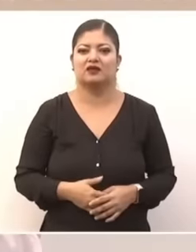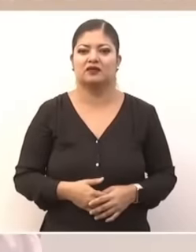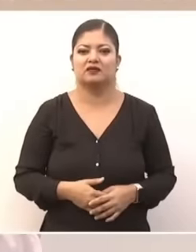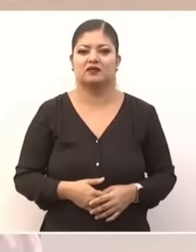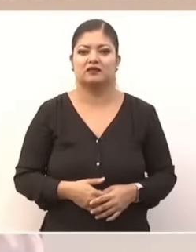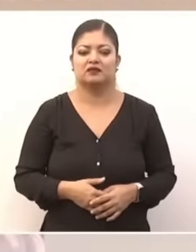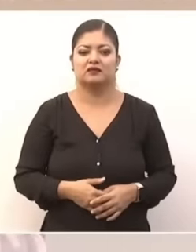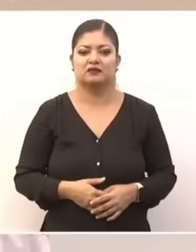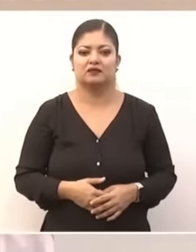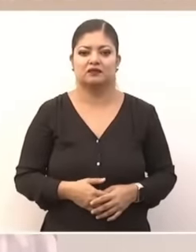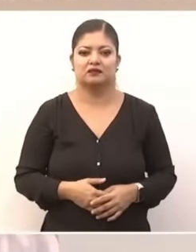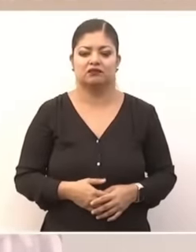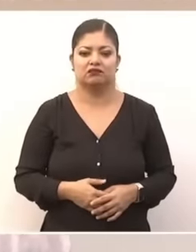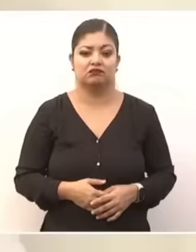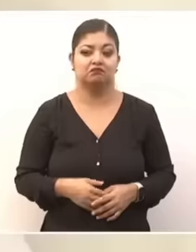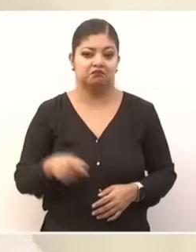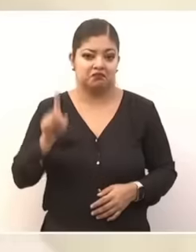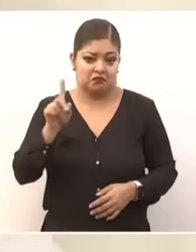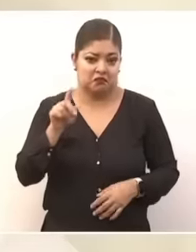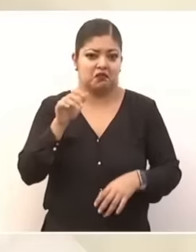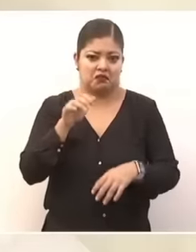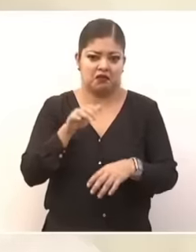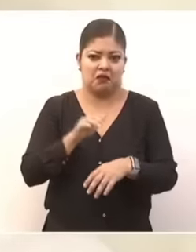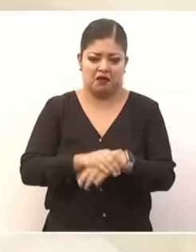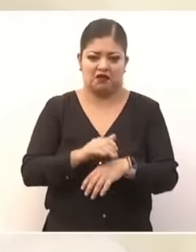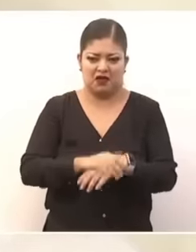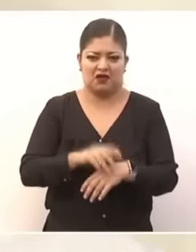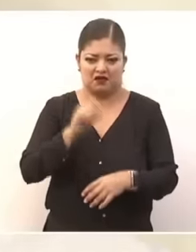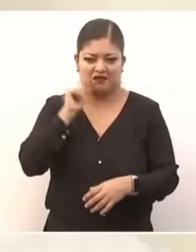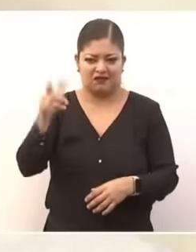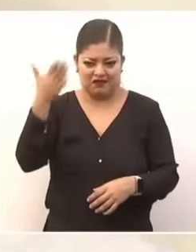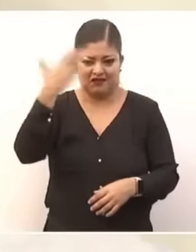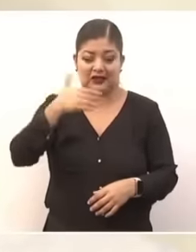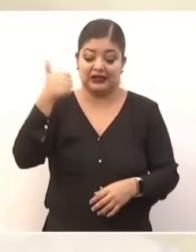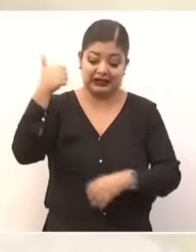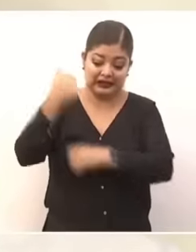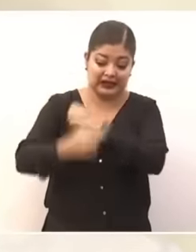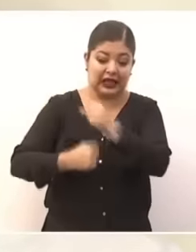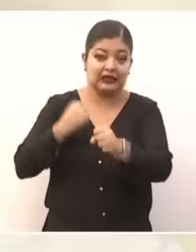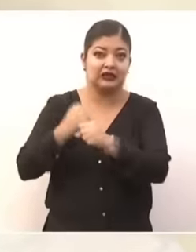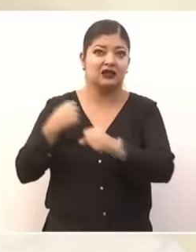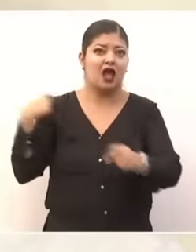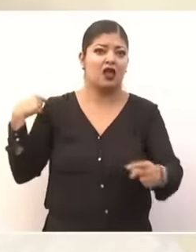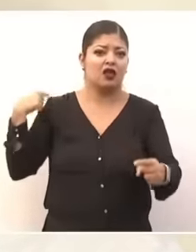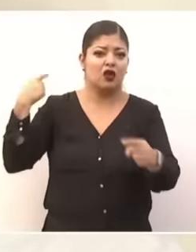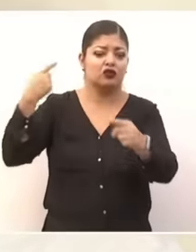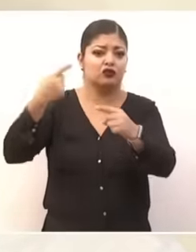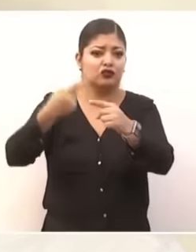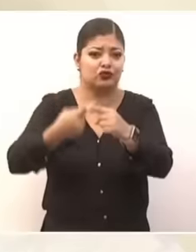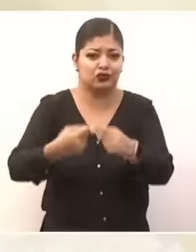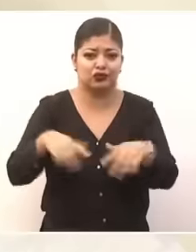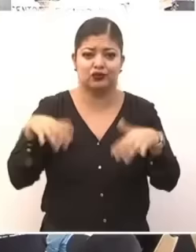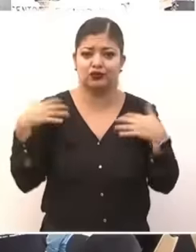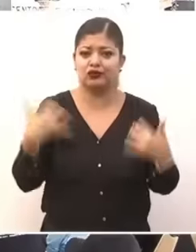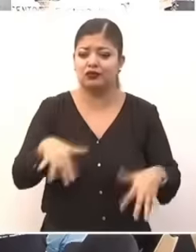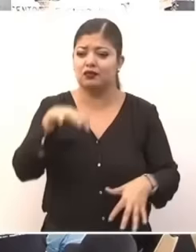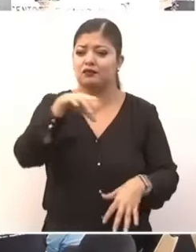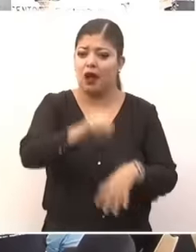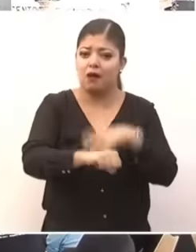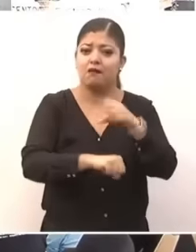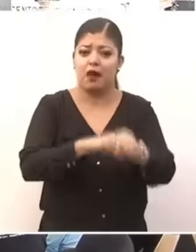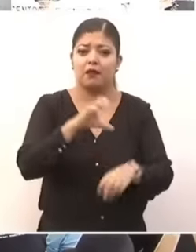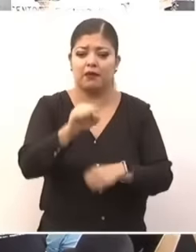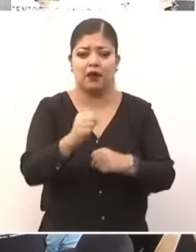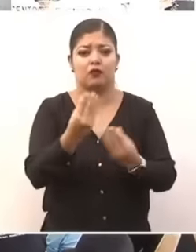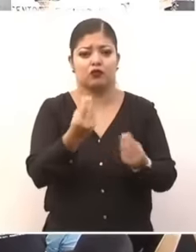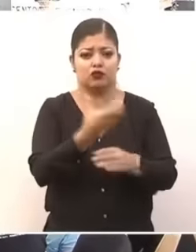Yo digo que el presidente en estos casi 6 años ha logrado una hazaña histórica.